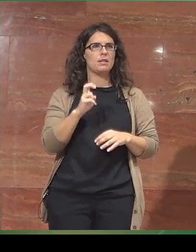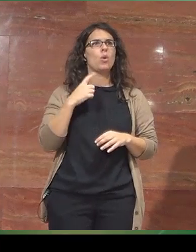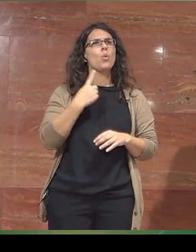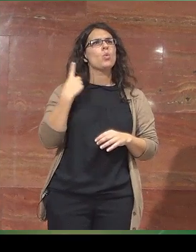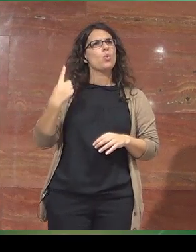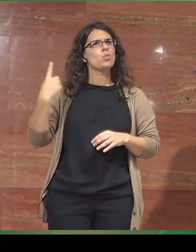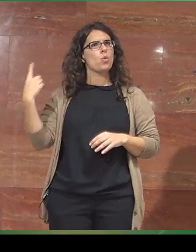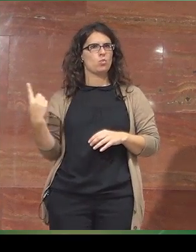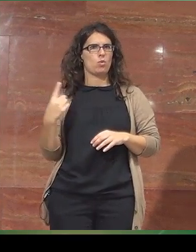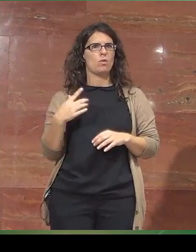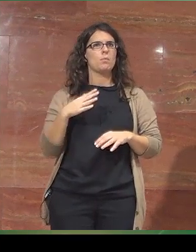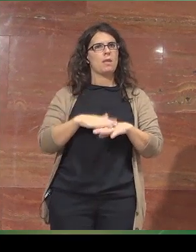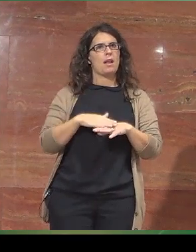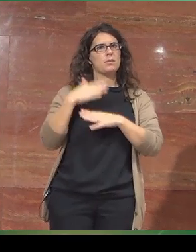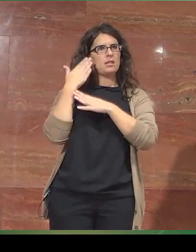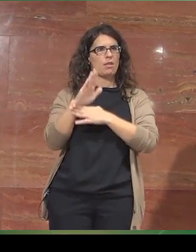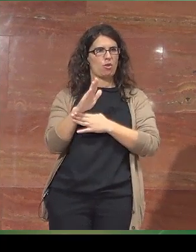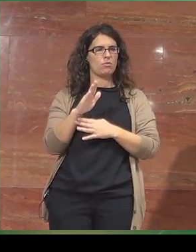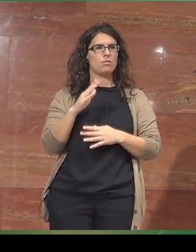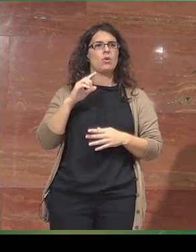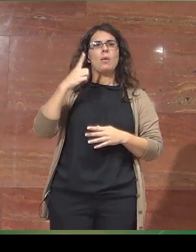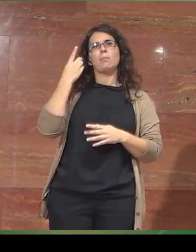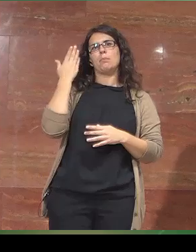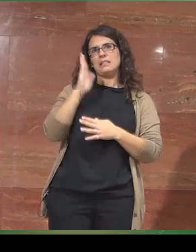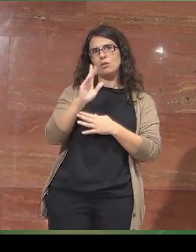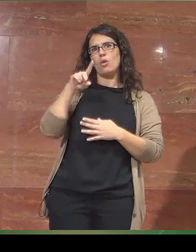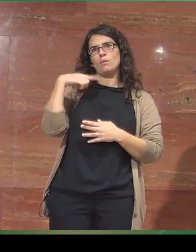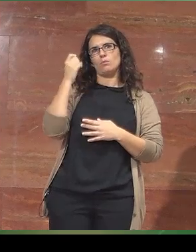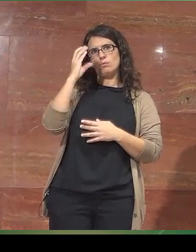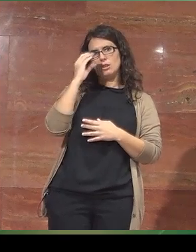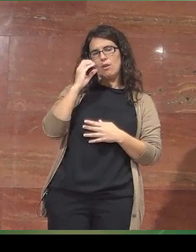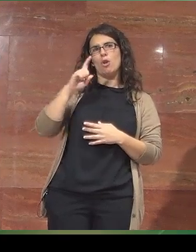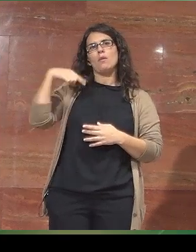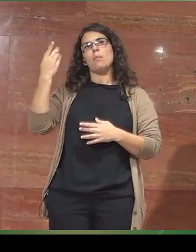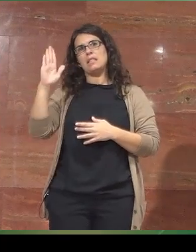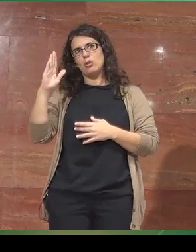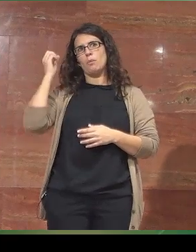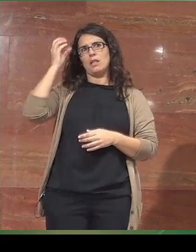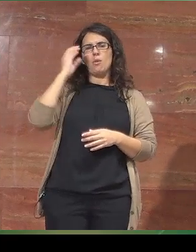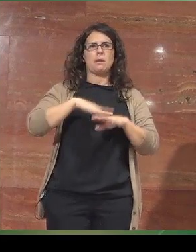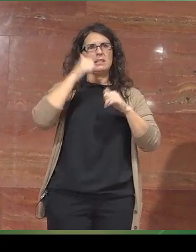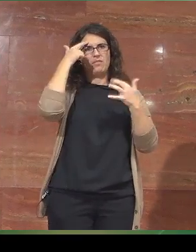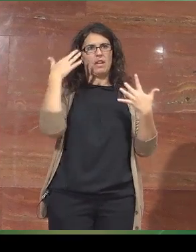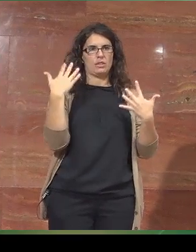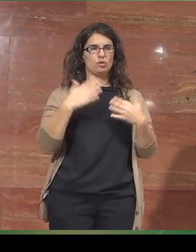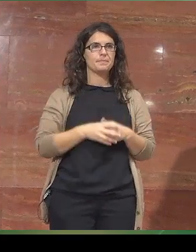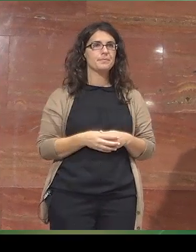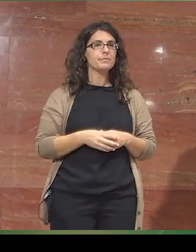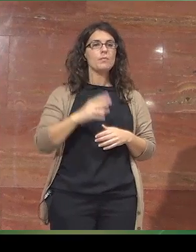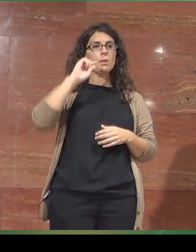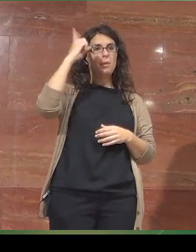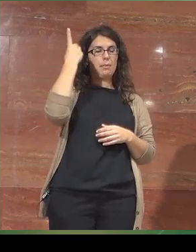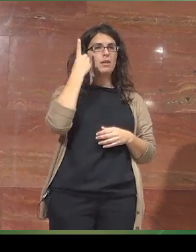y que haga su presentación y luego a la siguiente para que recordéis, tengáis más fresca la información. En primer lugar, va